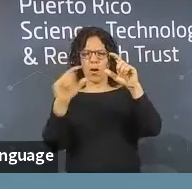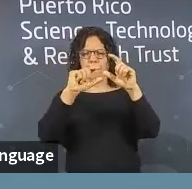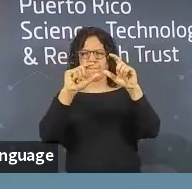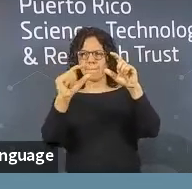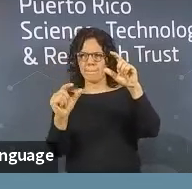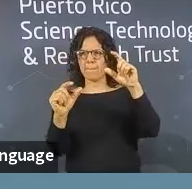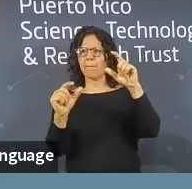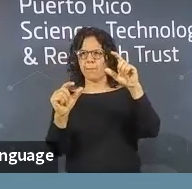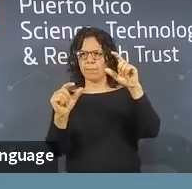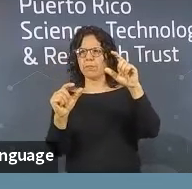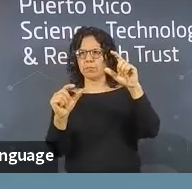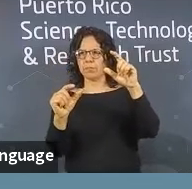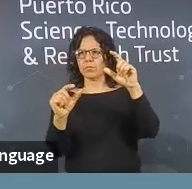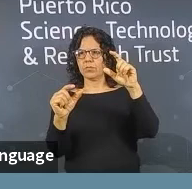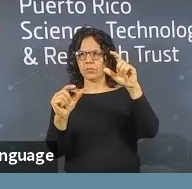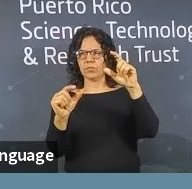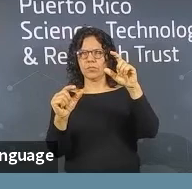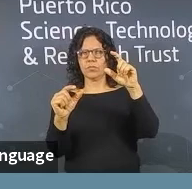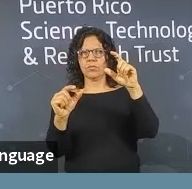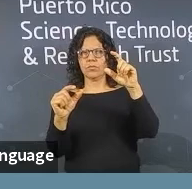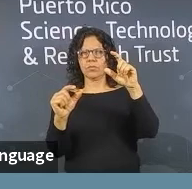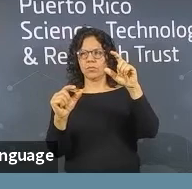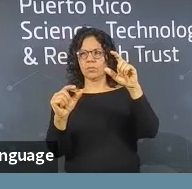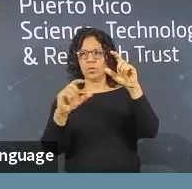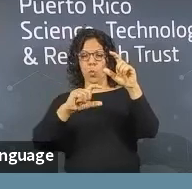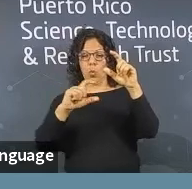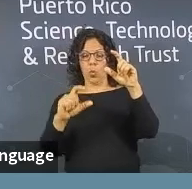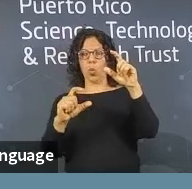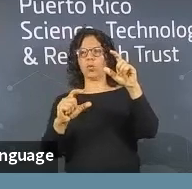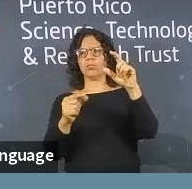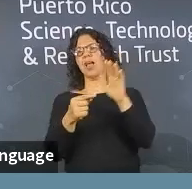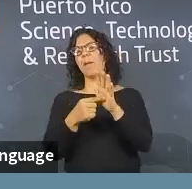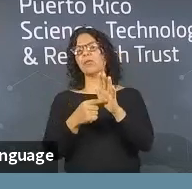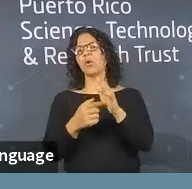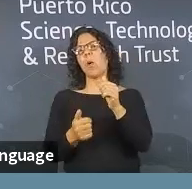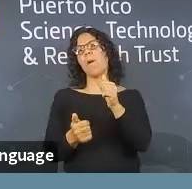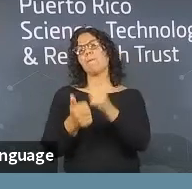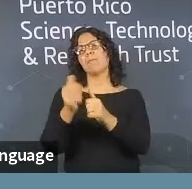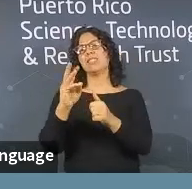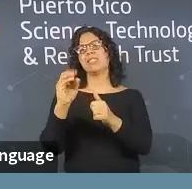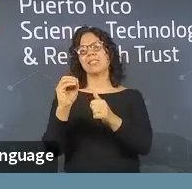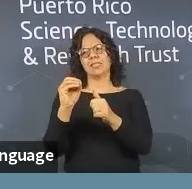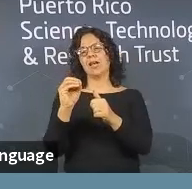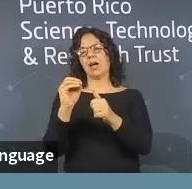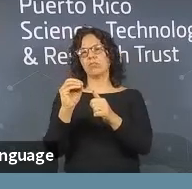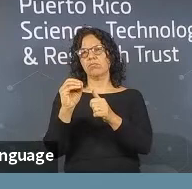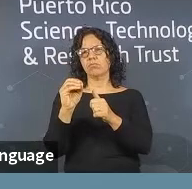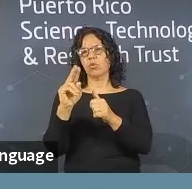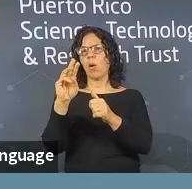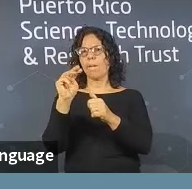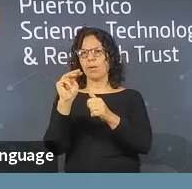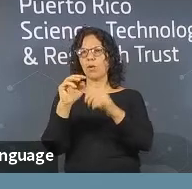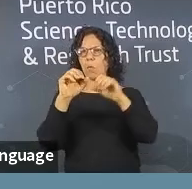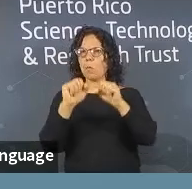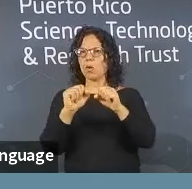micras. Y los herbicidas de deposición es todo lo que es mayor que 60 micras y puede ser desde 60